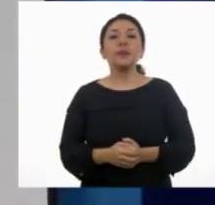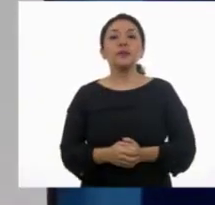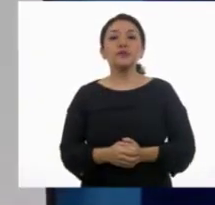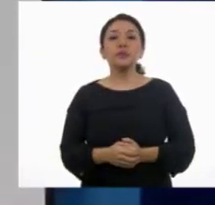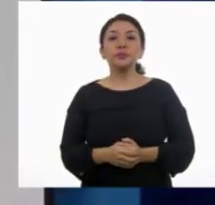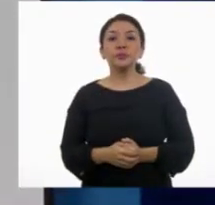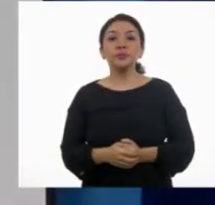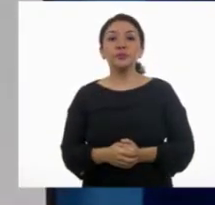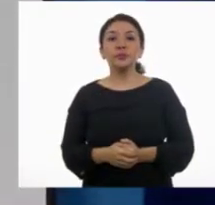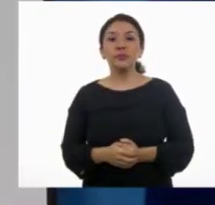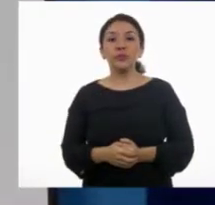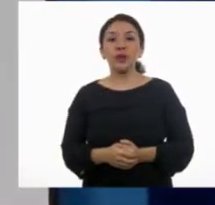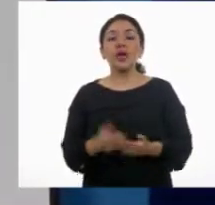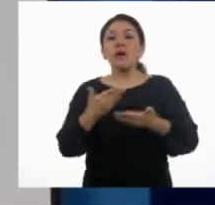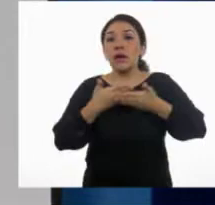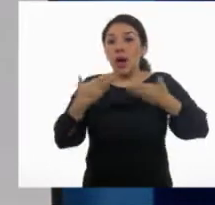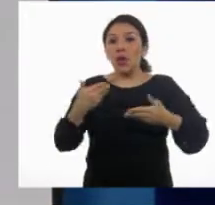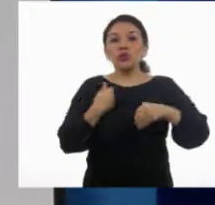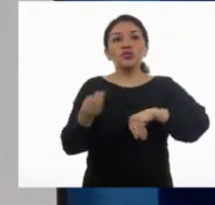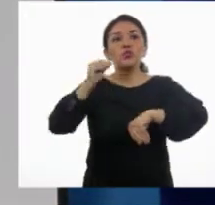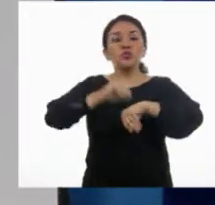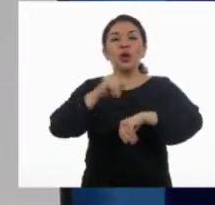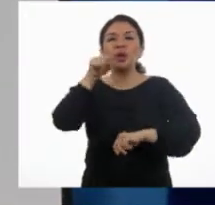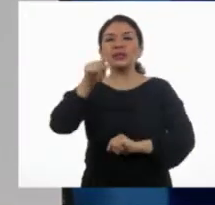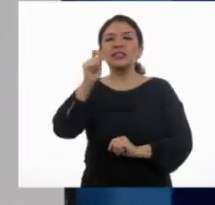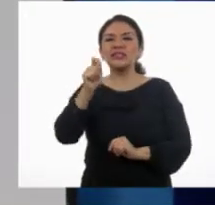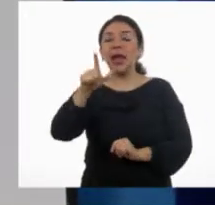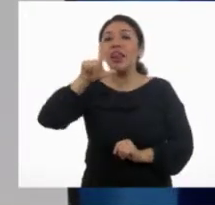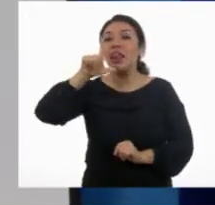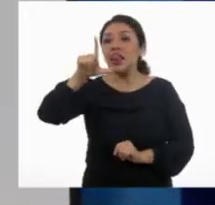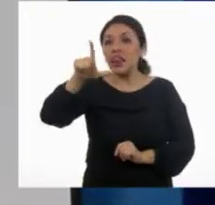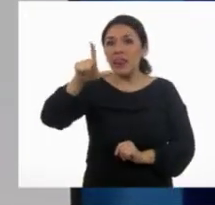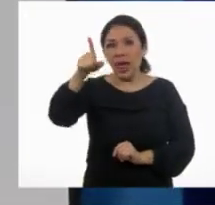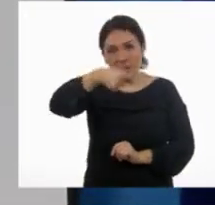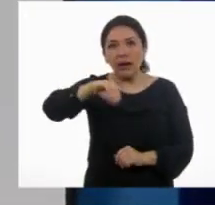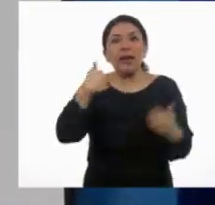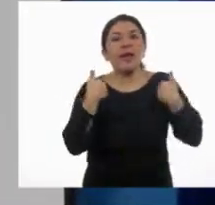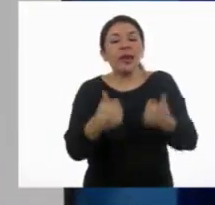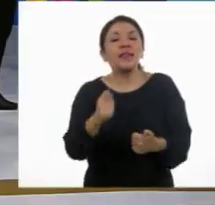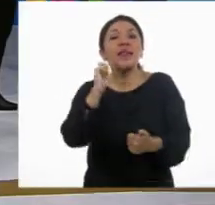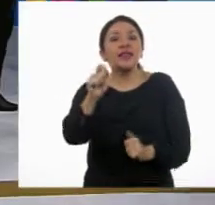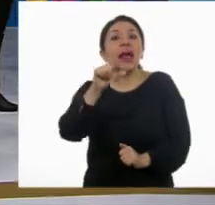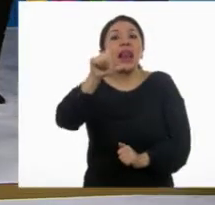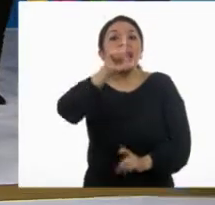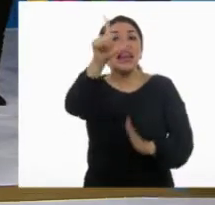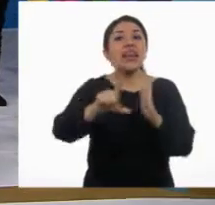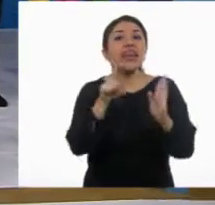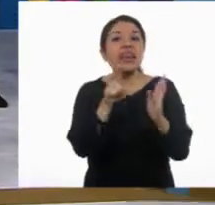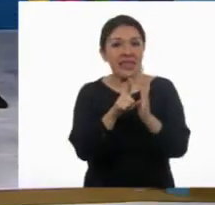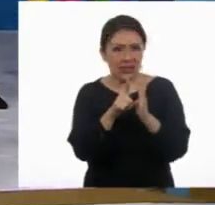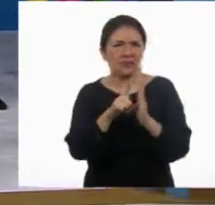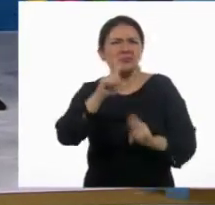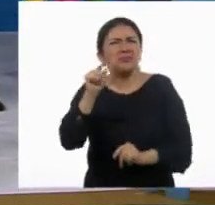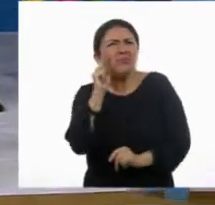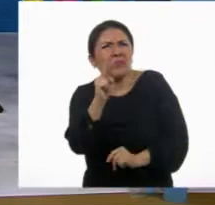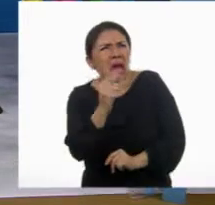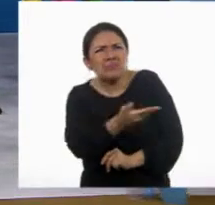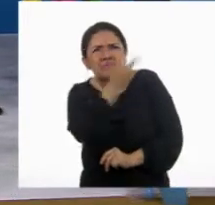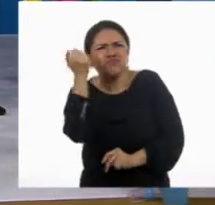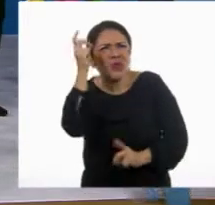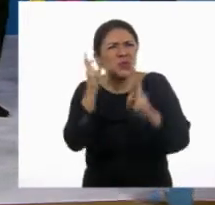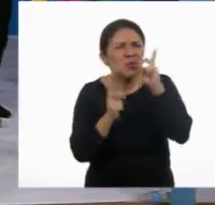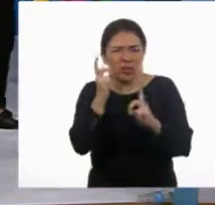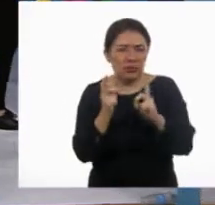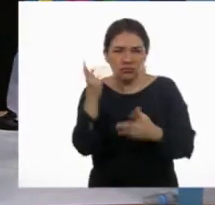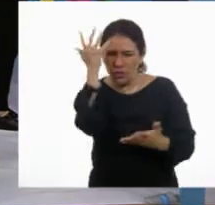10 litros, muy bien. Le voy a poner aquí la L porque si no, nuestros alumnos no van a saber cuál es la unidad de medida.